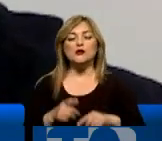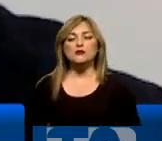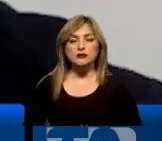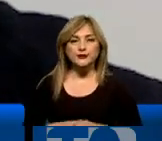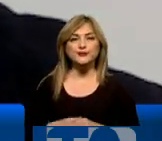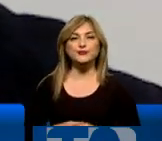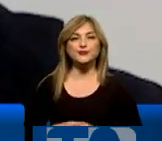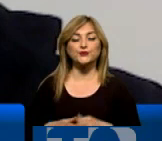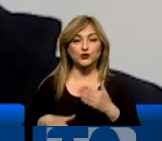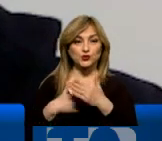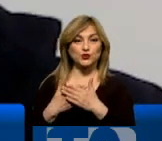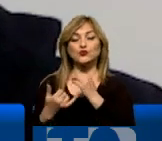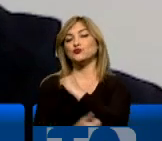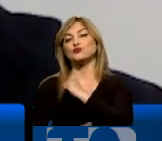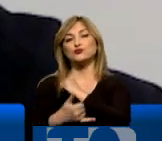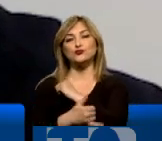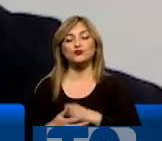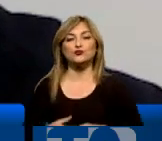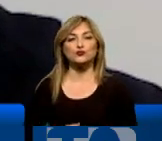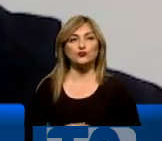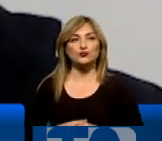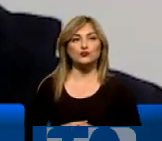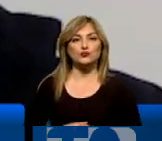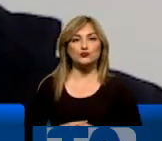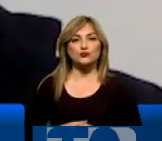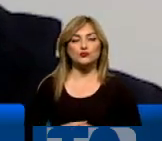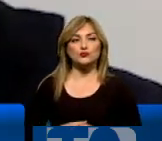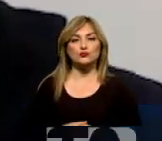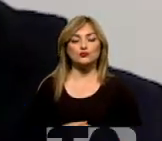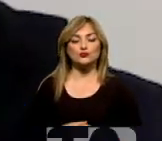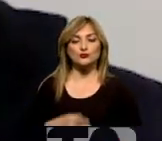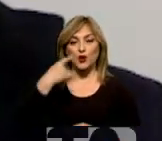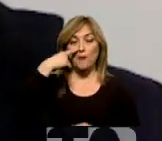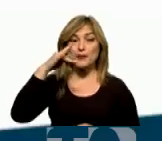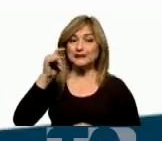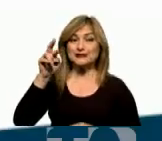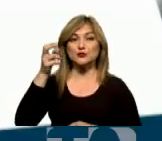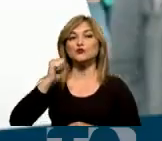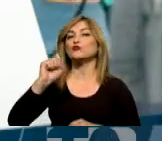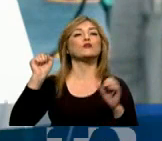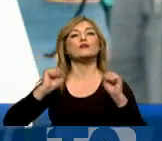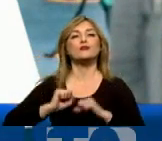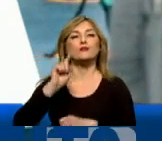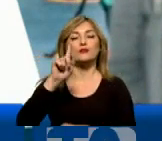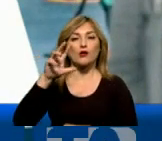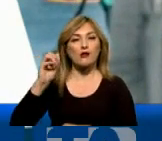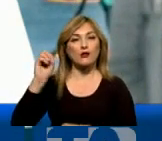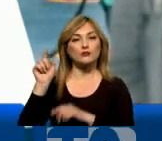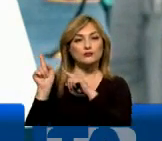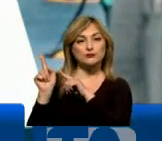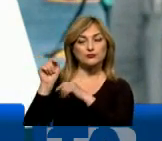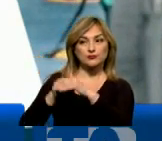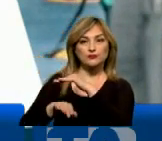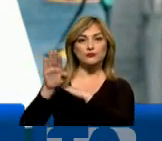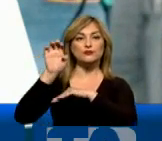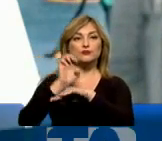o todos los países, dan la prueba PCR para que pueda embarcarse. Y 1.300 pasajeros